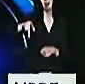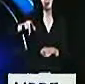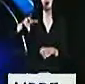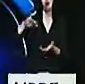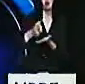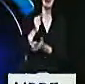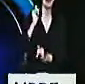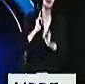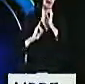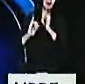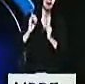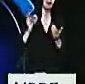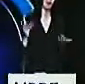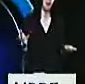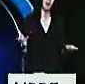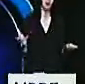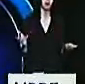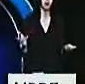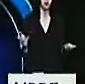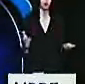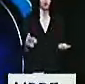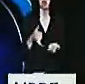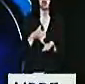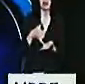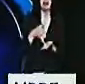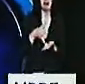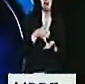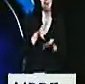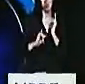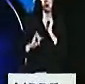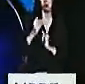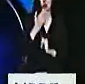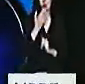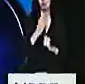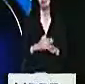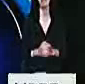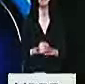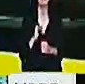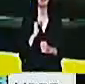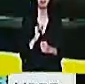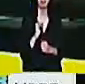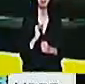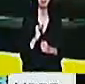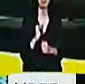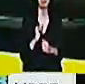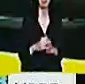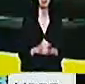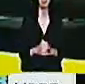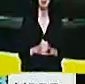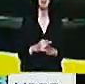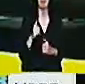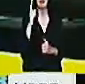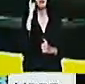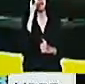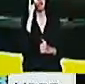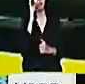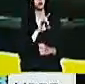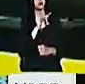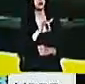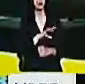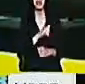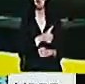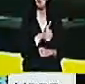conectar recién a internet? Tenía una conexión bien débil, por lo demás. Y que además eso, todos pensábamos que Chile